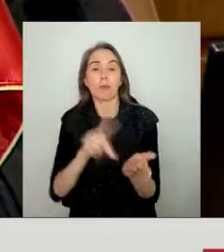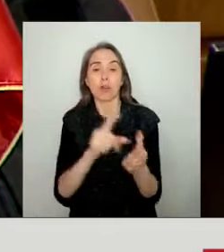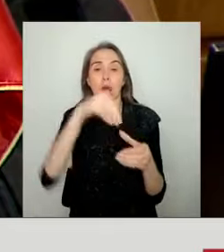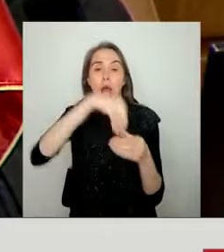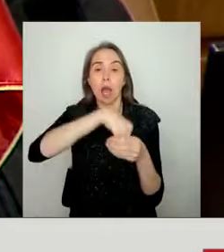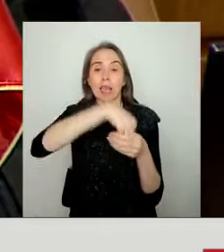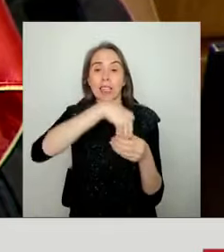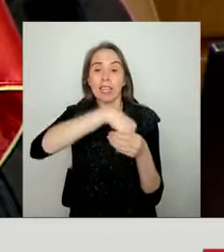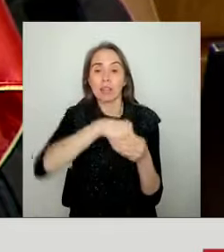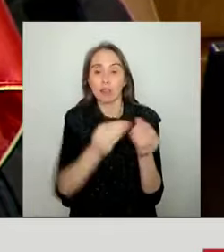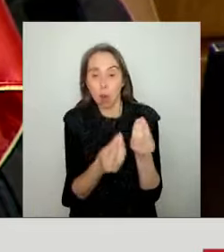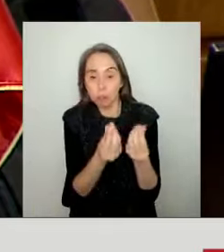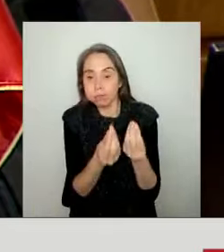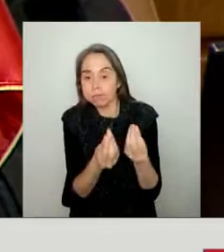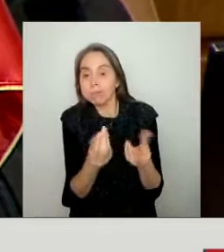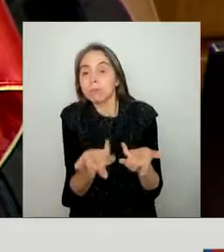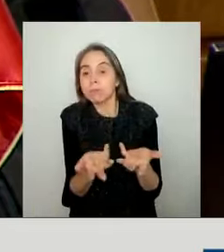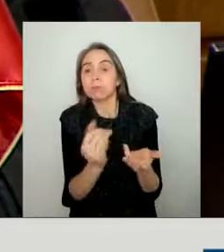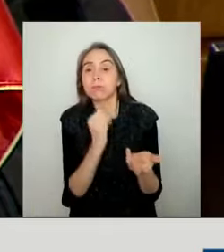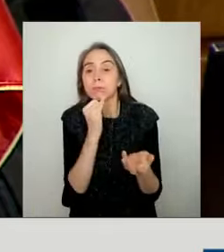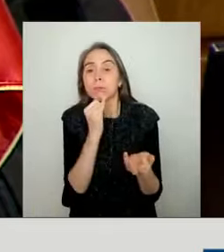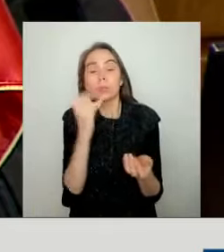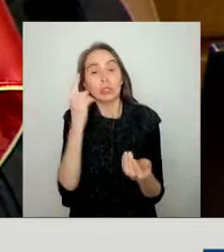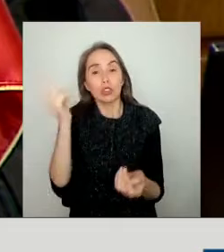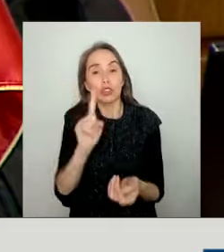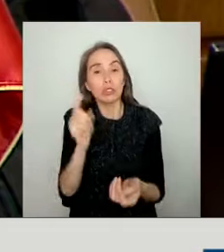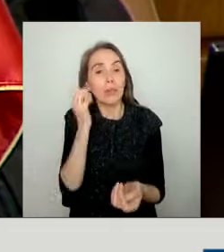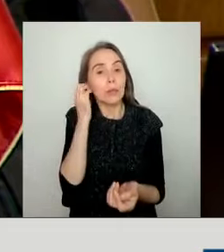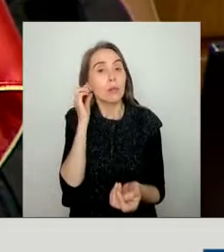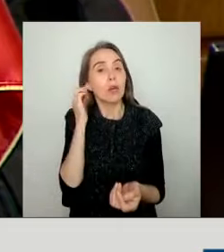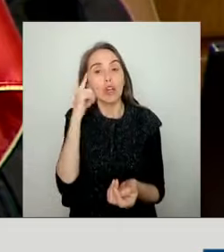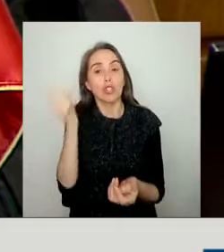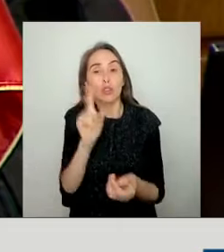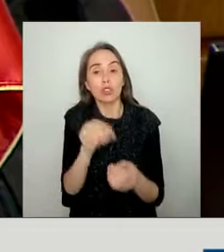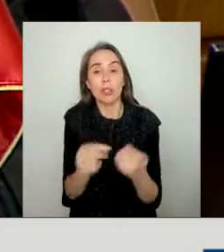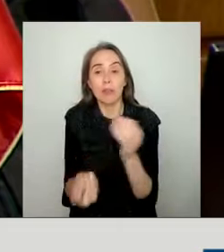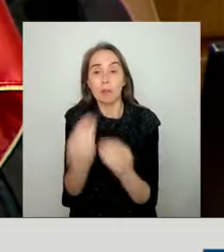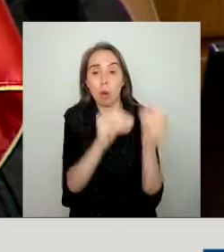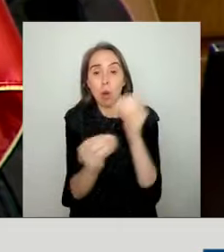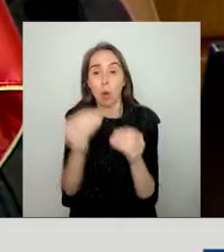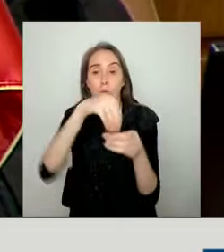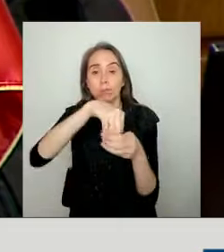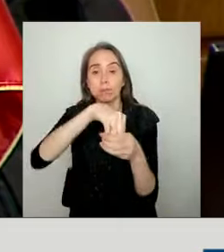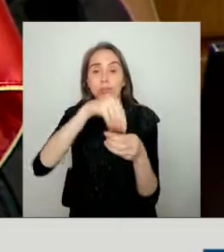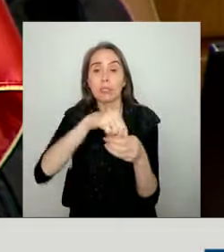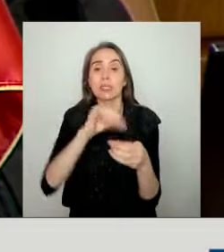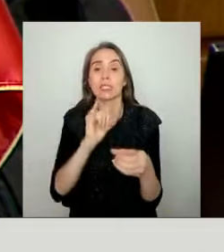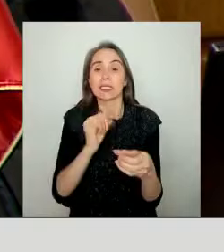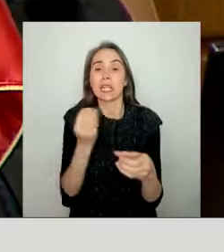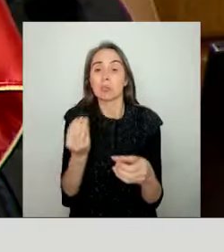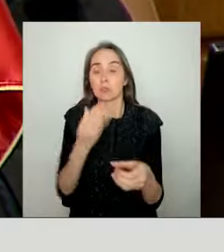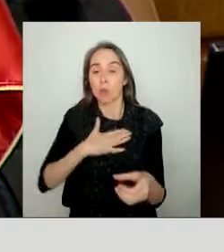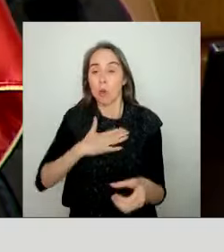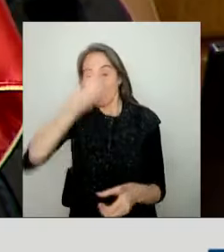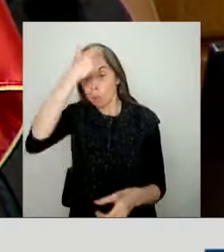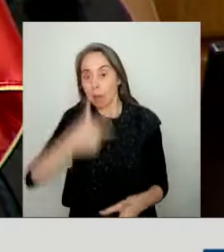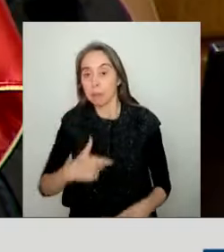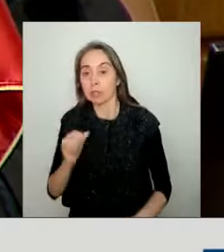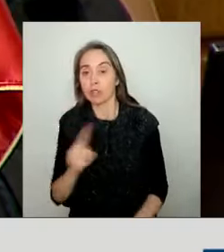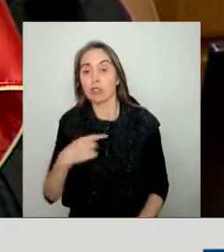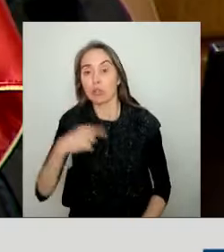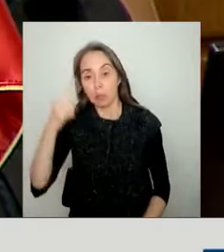sabemos si es que en el mejor de los casos no sabemos si es que eh Son beneficiosos para la gente o no por lo bajo yo creo que no tienen